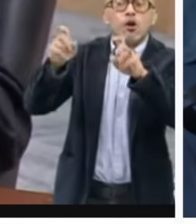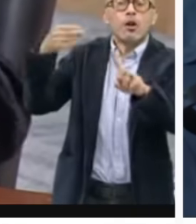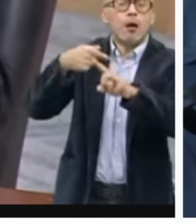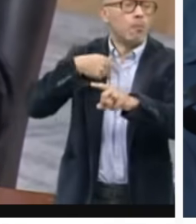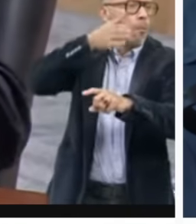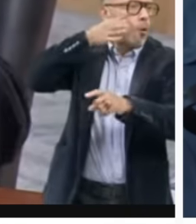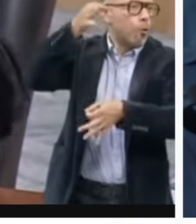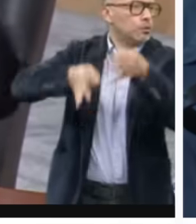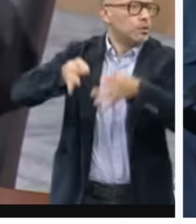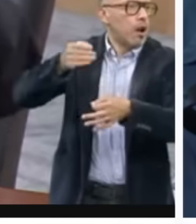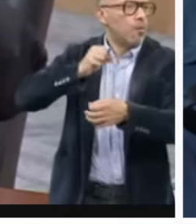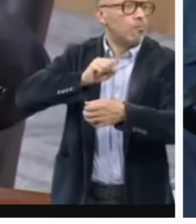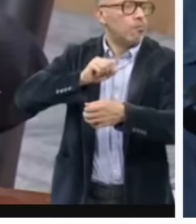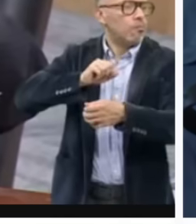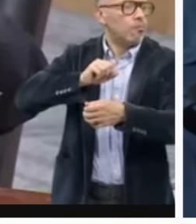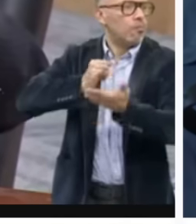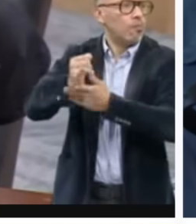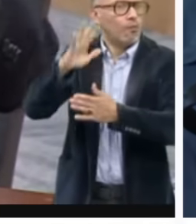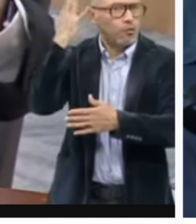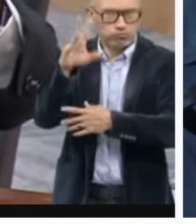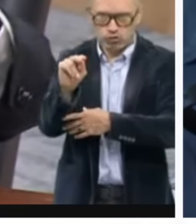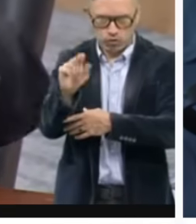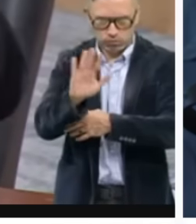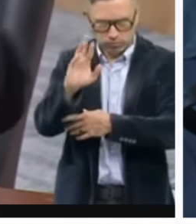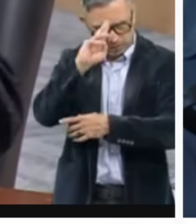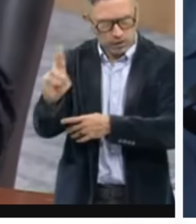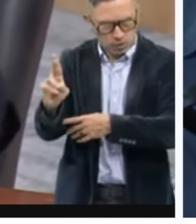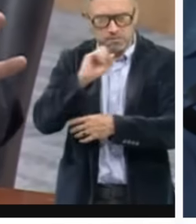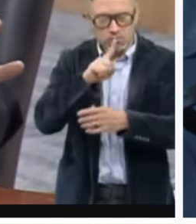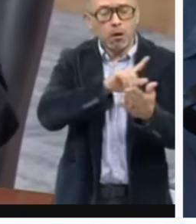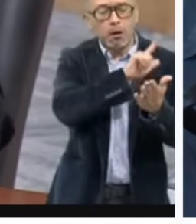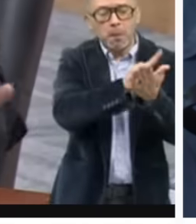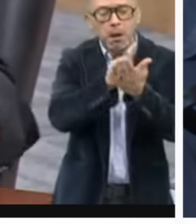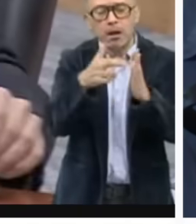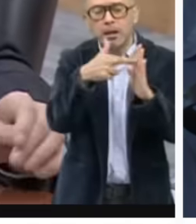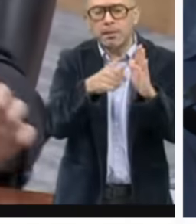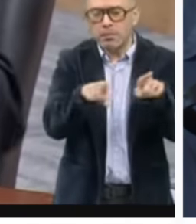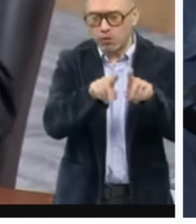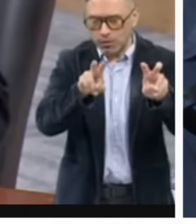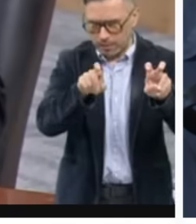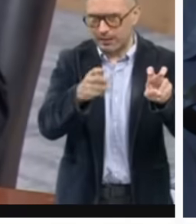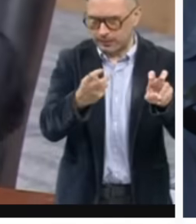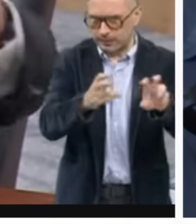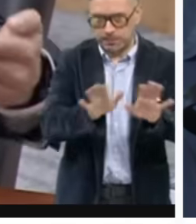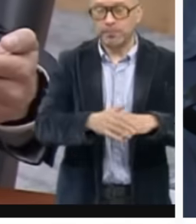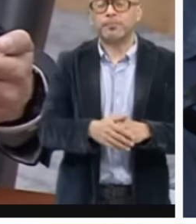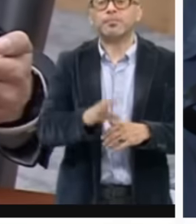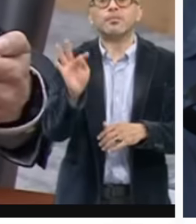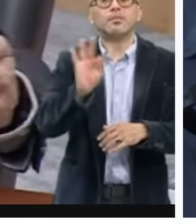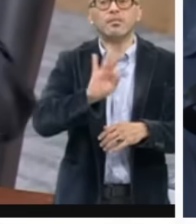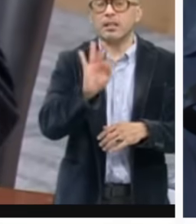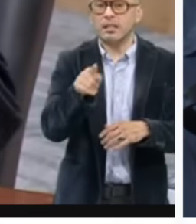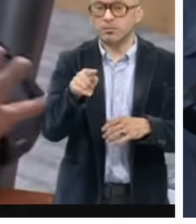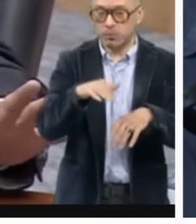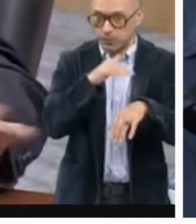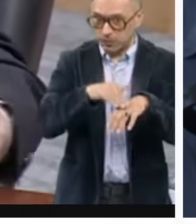retoman los criterios jurisdiccionales y normativa aplicable, exactamente. Y si esto se aprobara en este sentido, yo sí